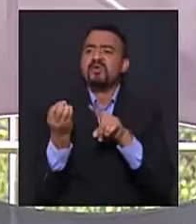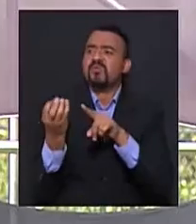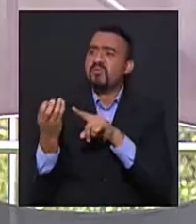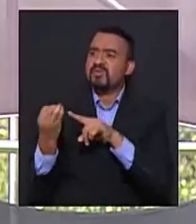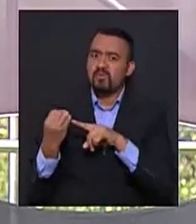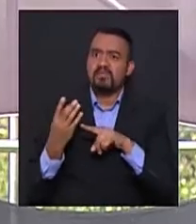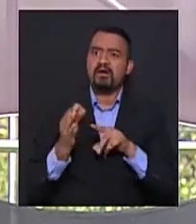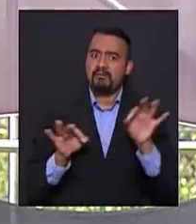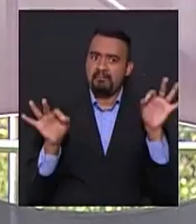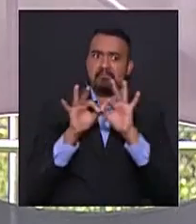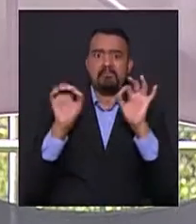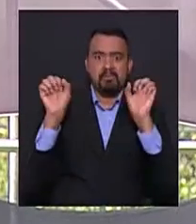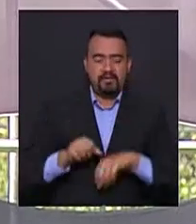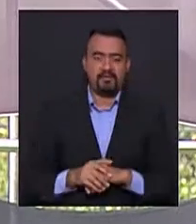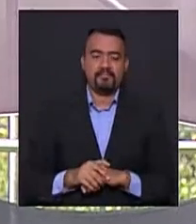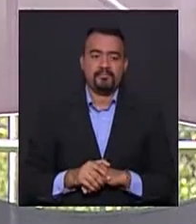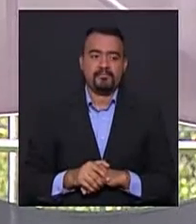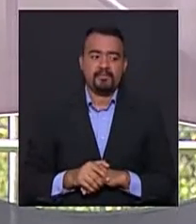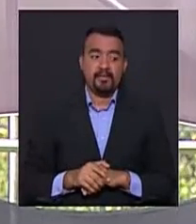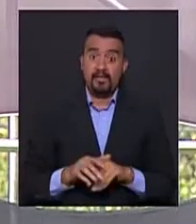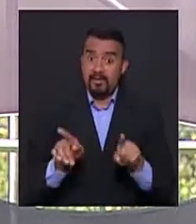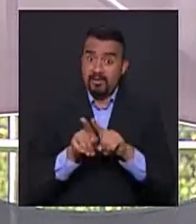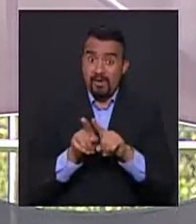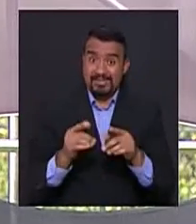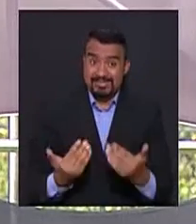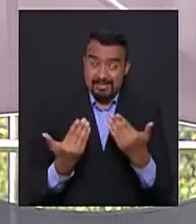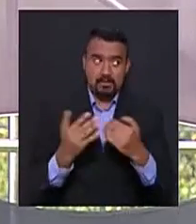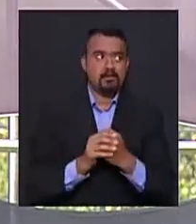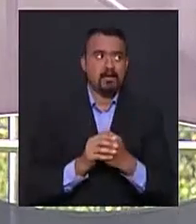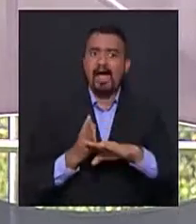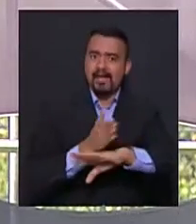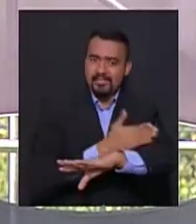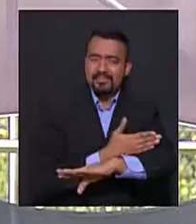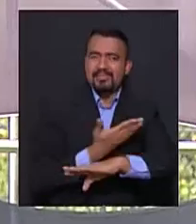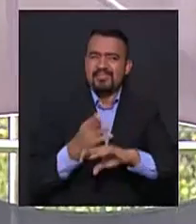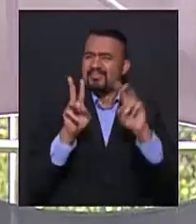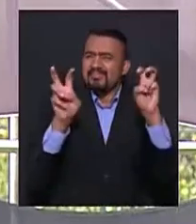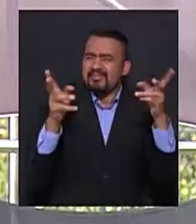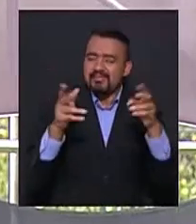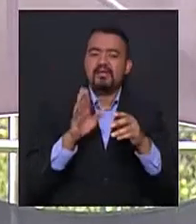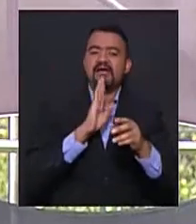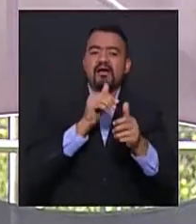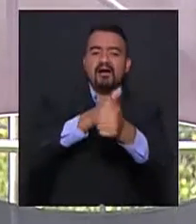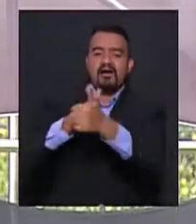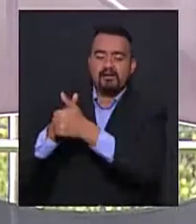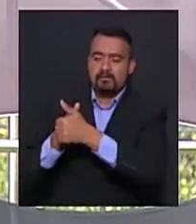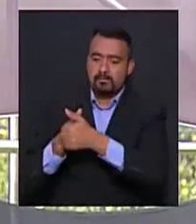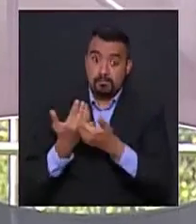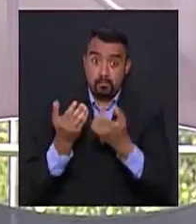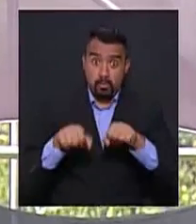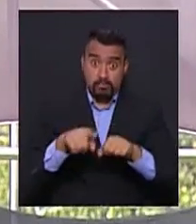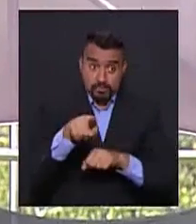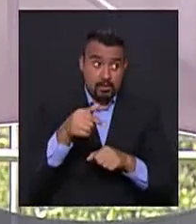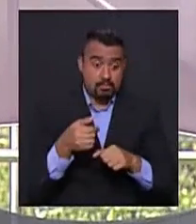décadas. Para esta narración colectiva tendremos una plataforma digital en la que cada uno de